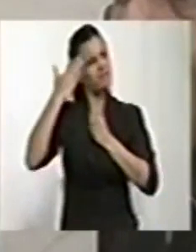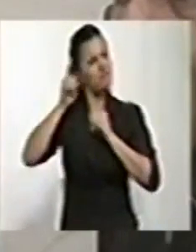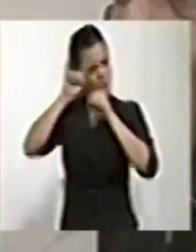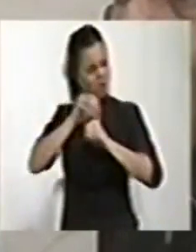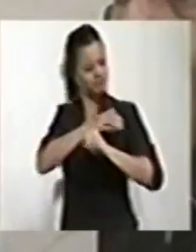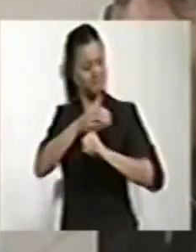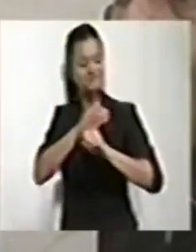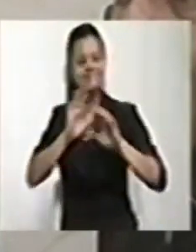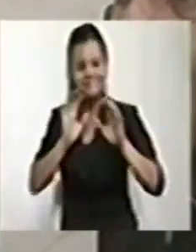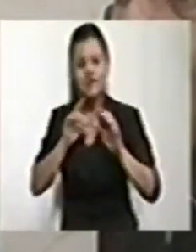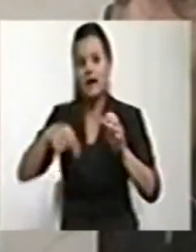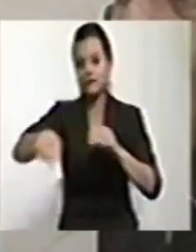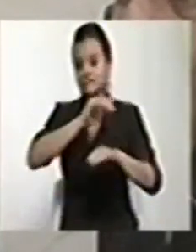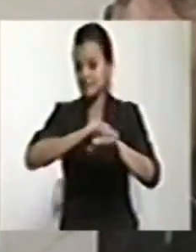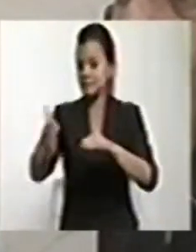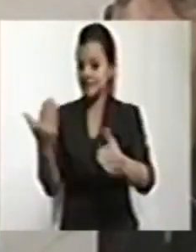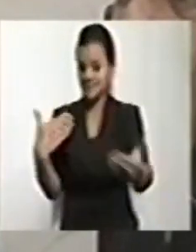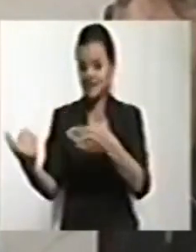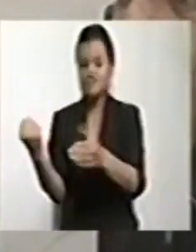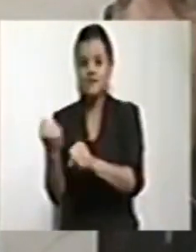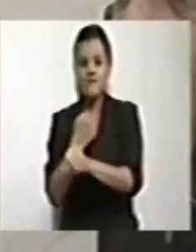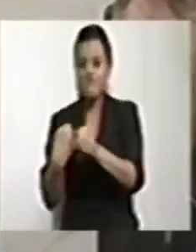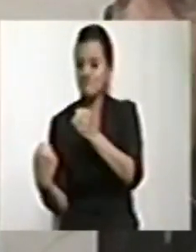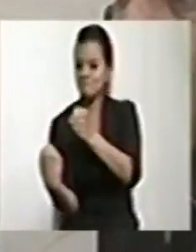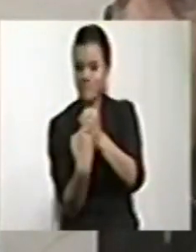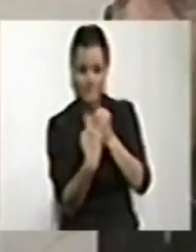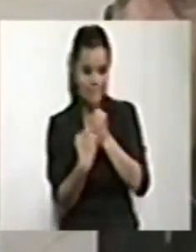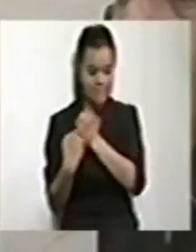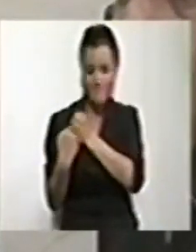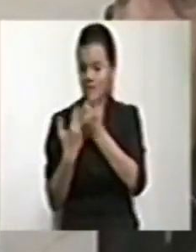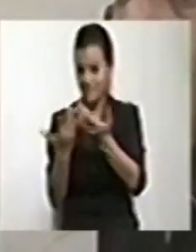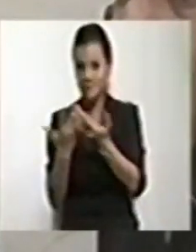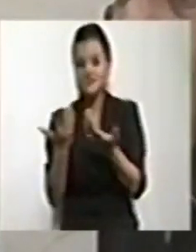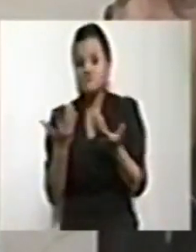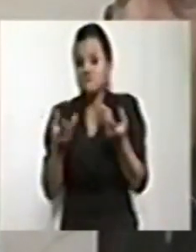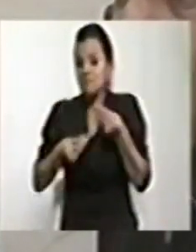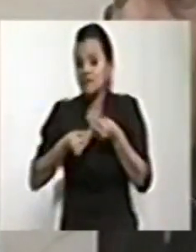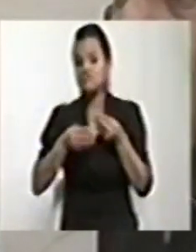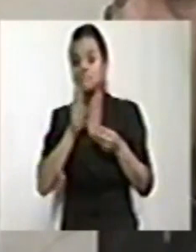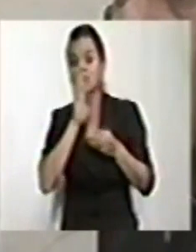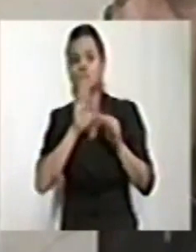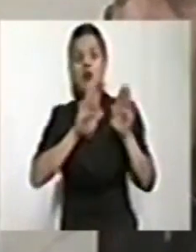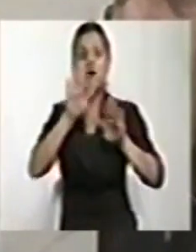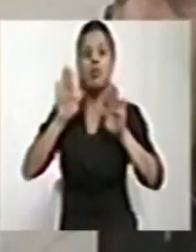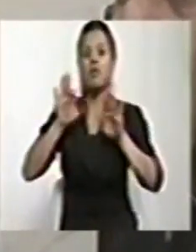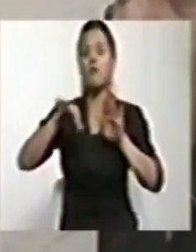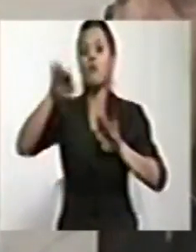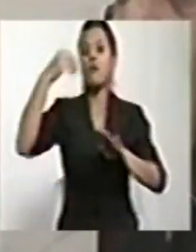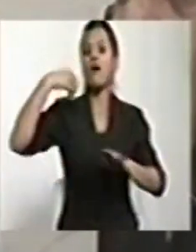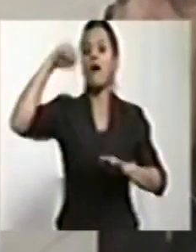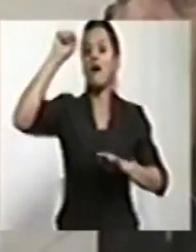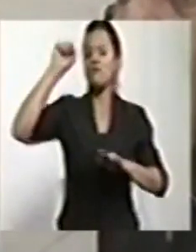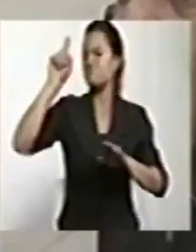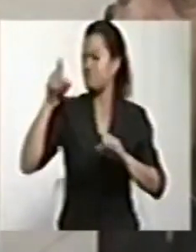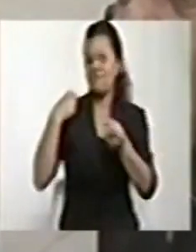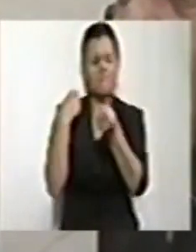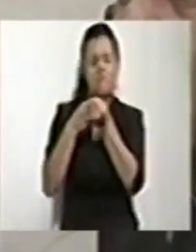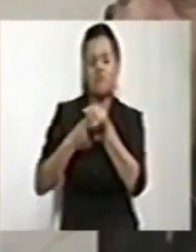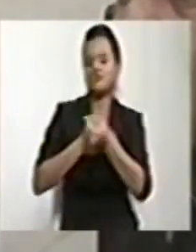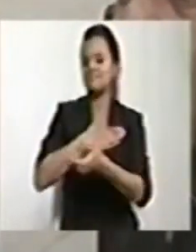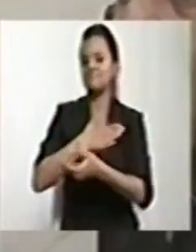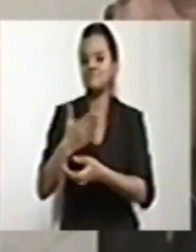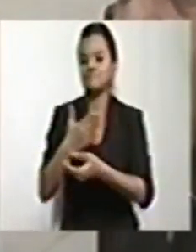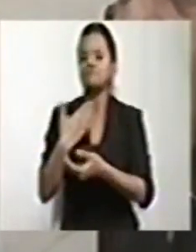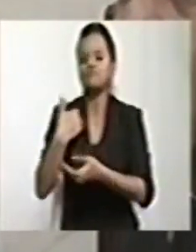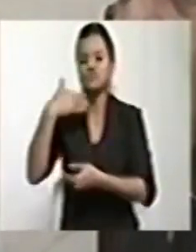trabajando, a rodear con generosidad al candidato que resulte seleccionado. Creo en Colombia y tengo la determinación